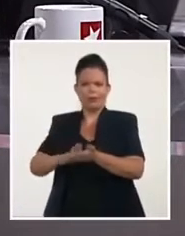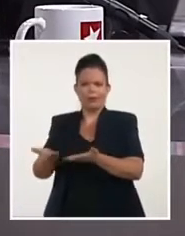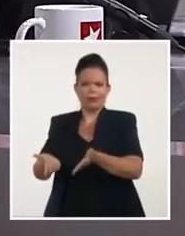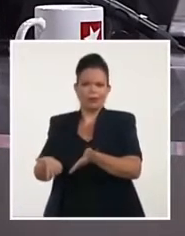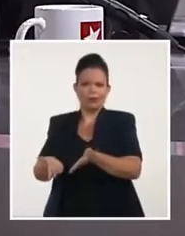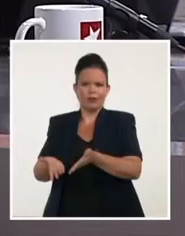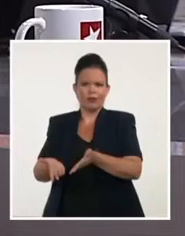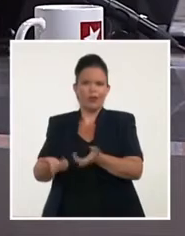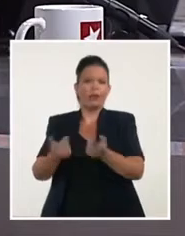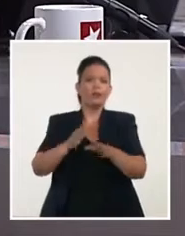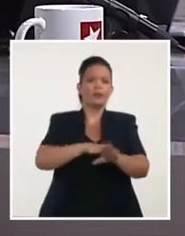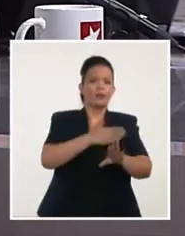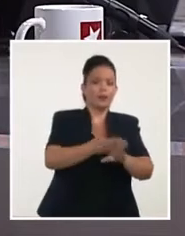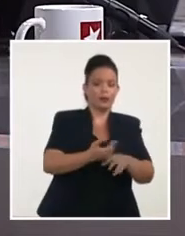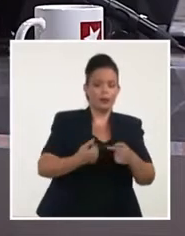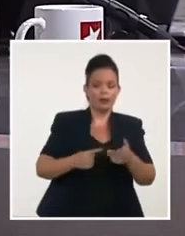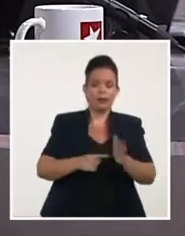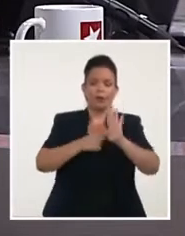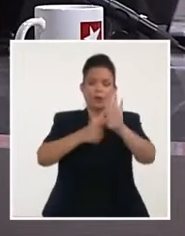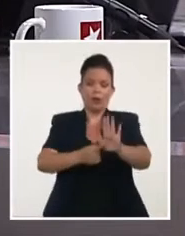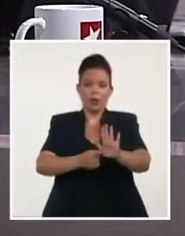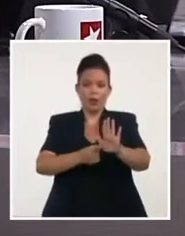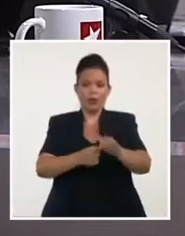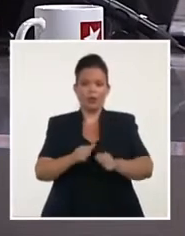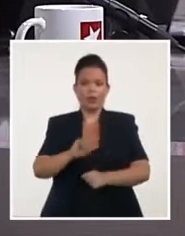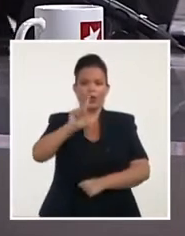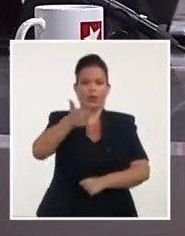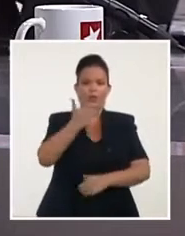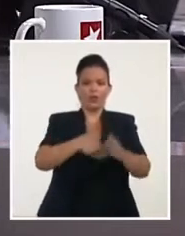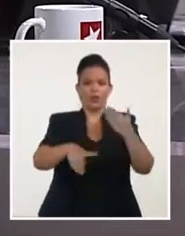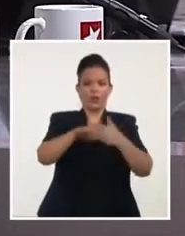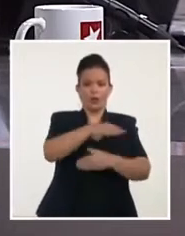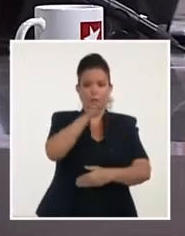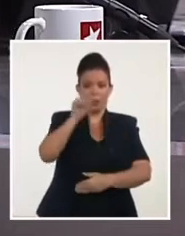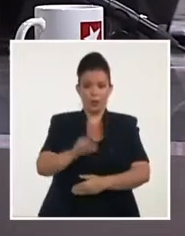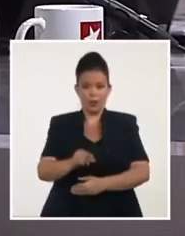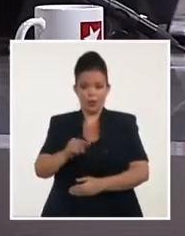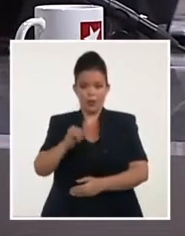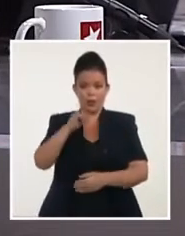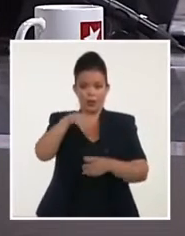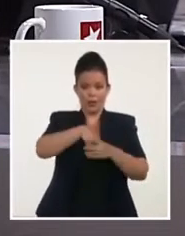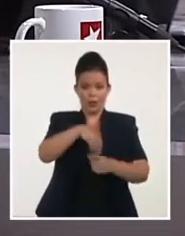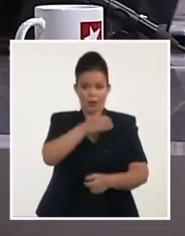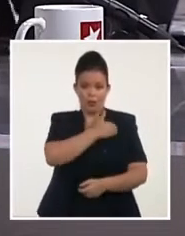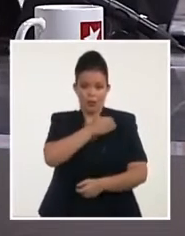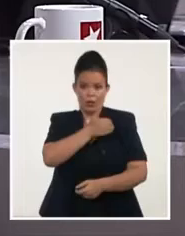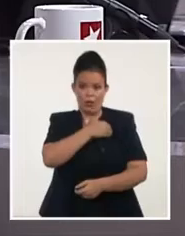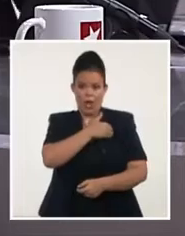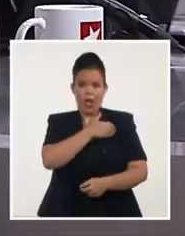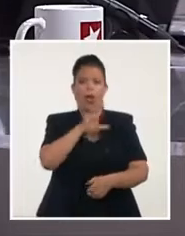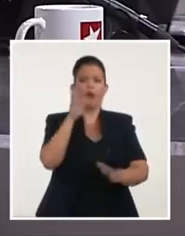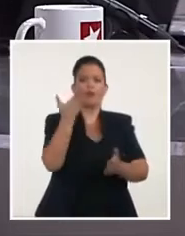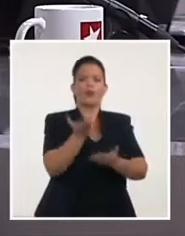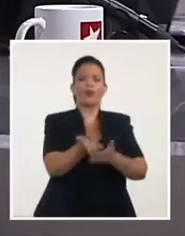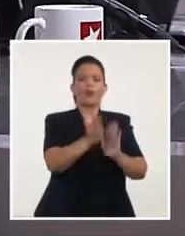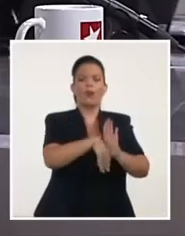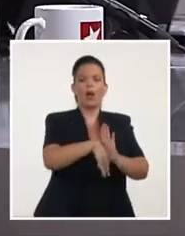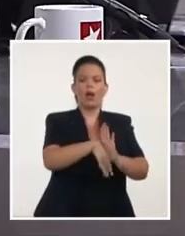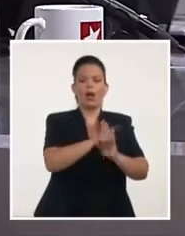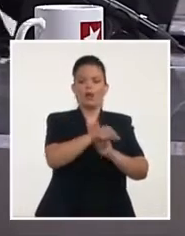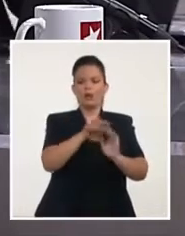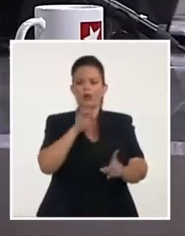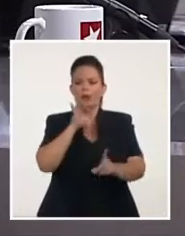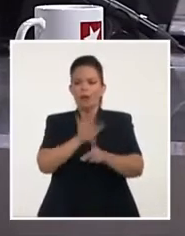del Ministerio del Interior ha renunciado y eso se convierte entonces en una avalancha en las redes sociales digitales. Es decir, hay